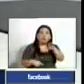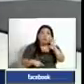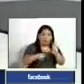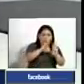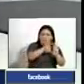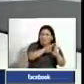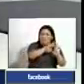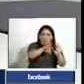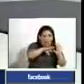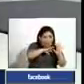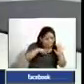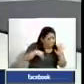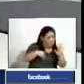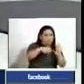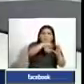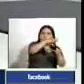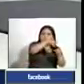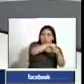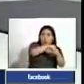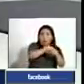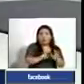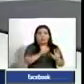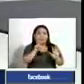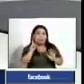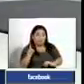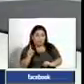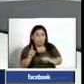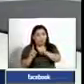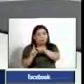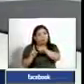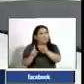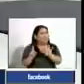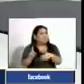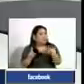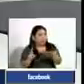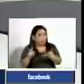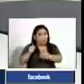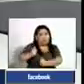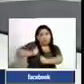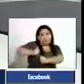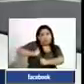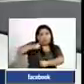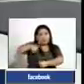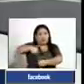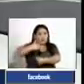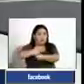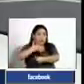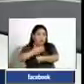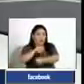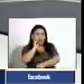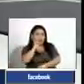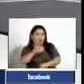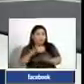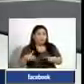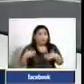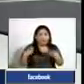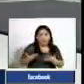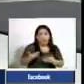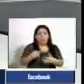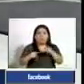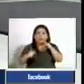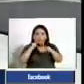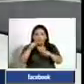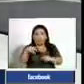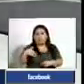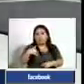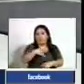miembros de una misma familia y una persona es elemento del ejército de Guatemala. Según lo que han mencionado las autoridades del